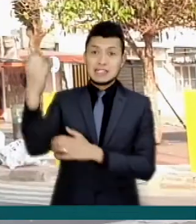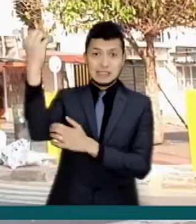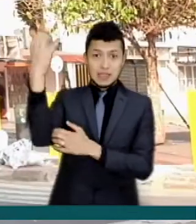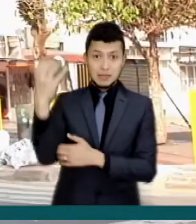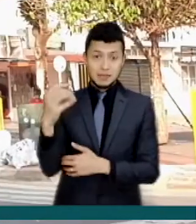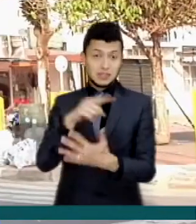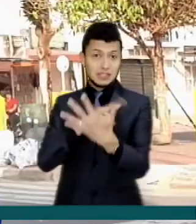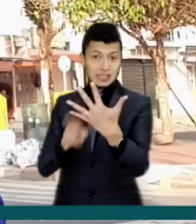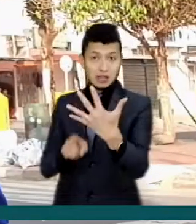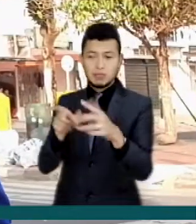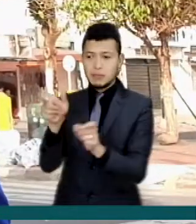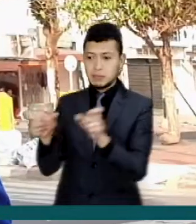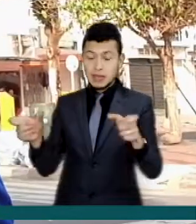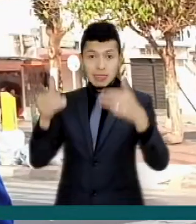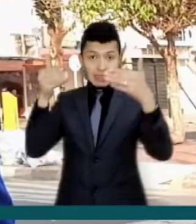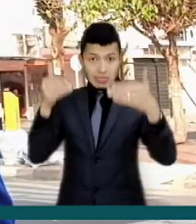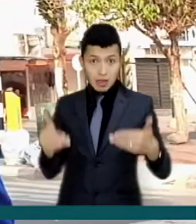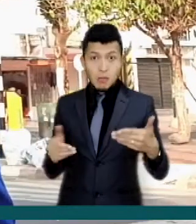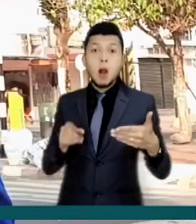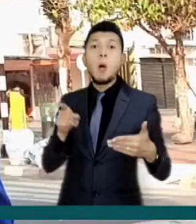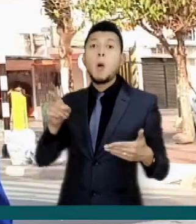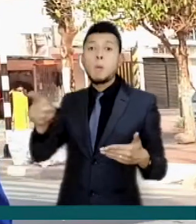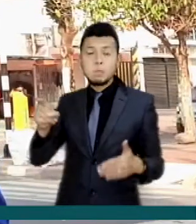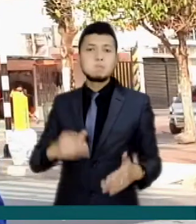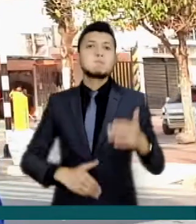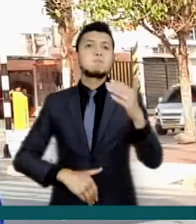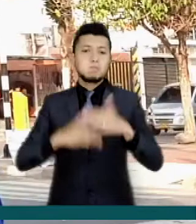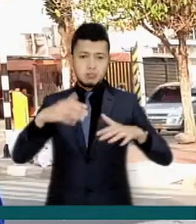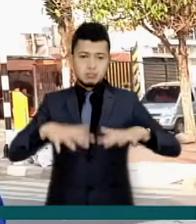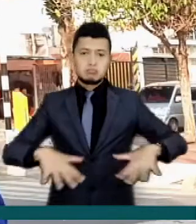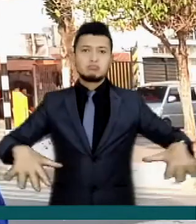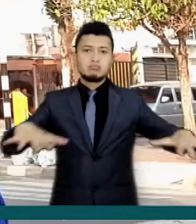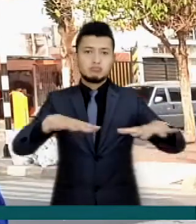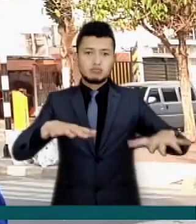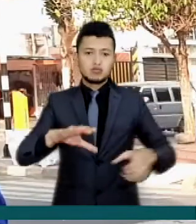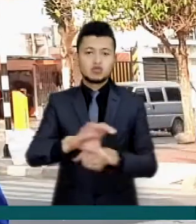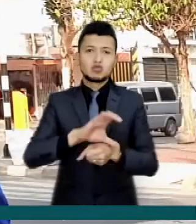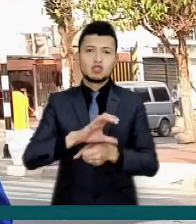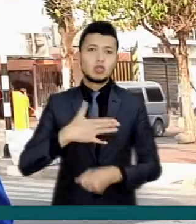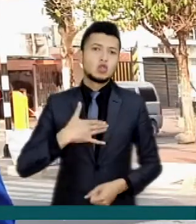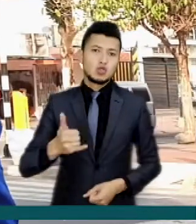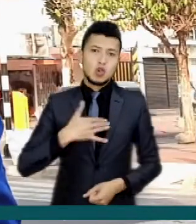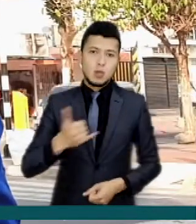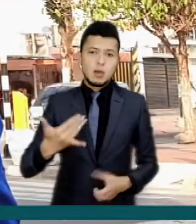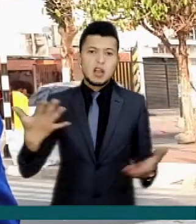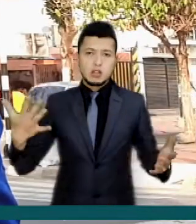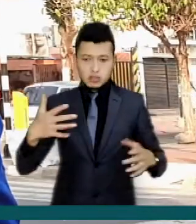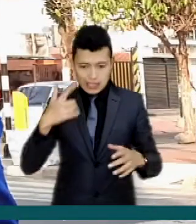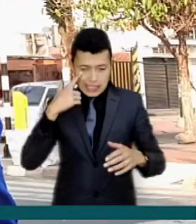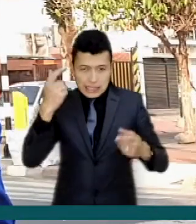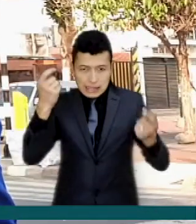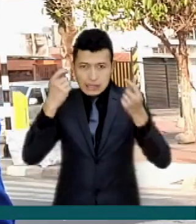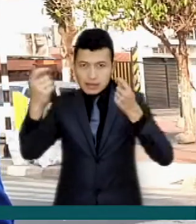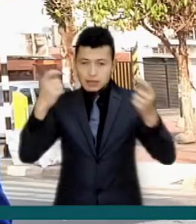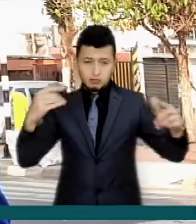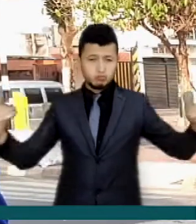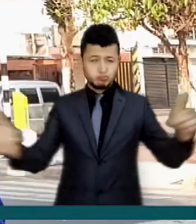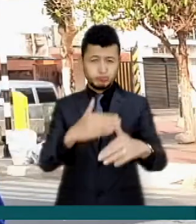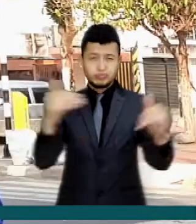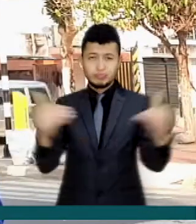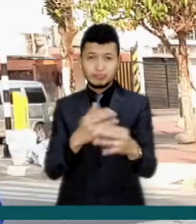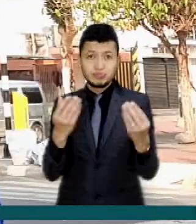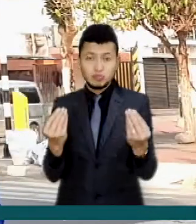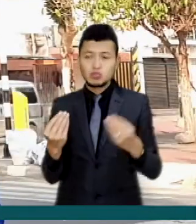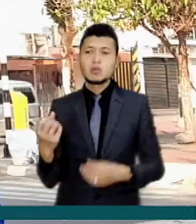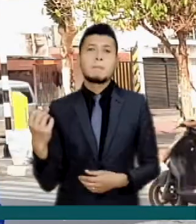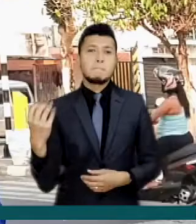5 semáforos para personas con discapacidad entraron en funcionamiento en la ciudad de Yopal. Estos están ubicados en vías estratégicas de